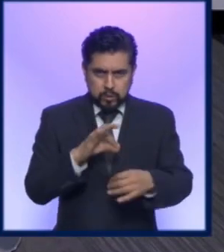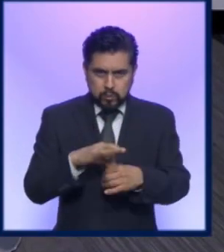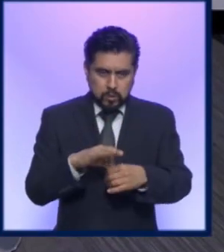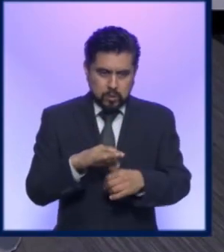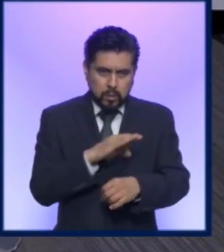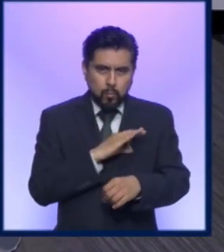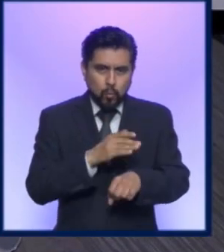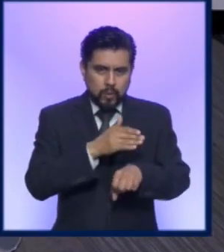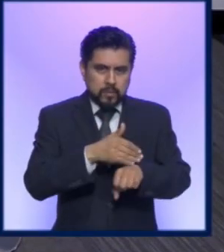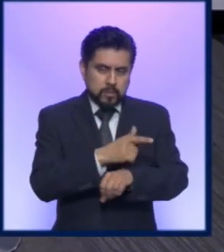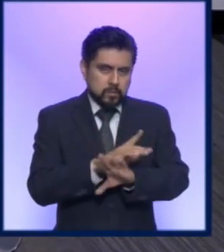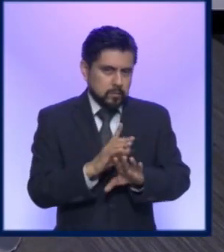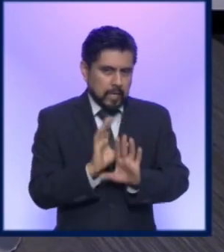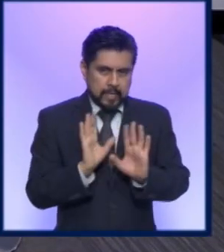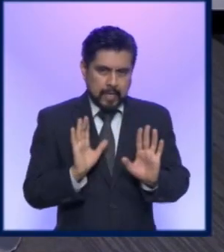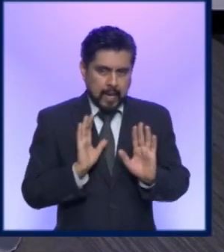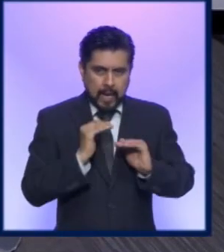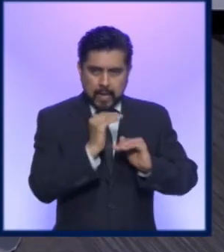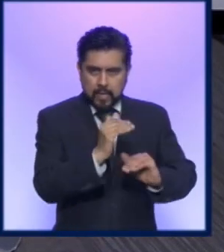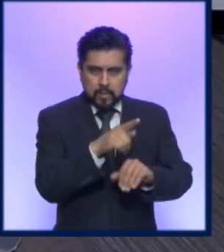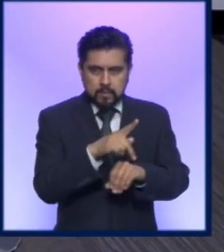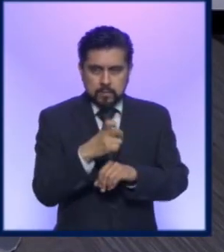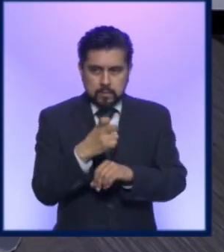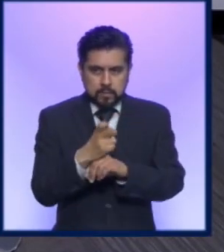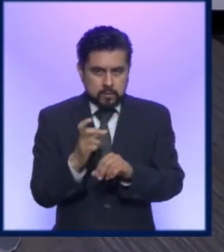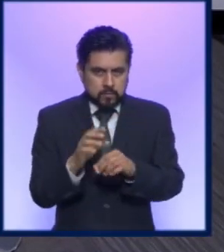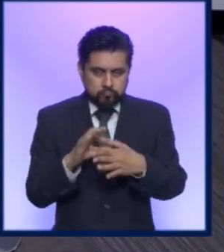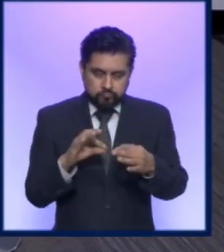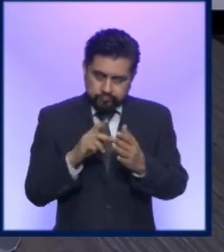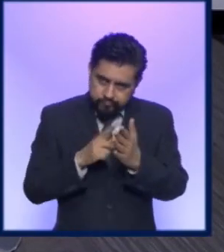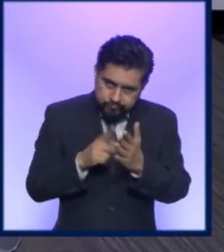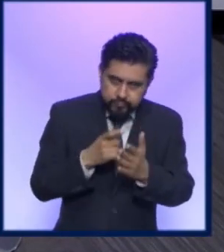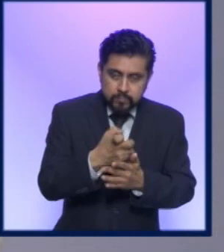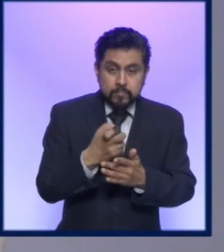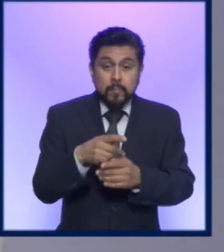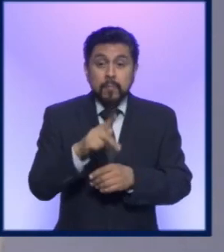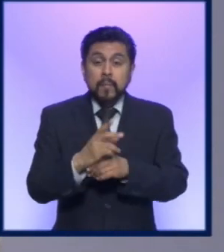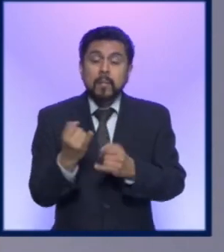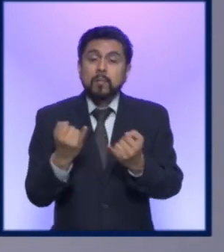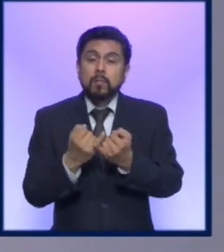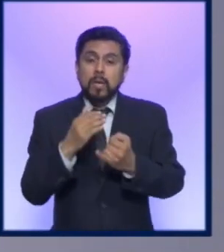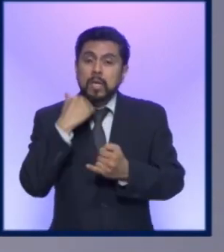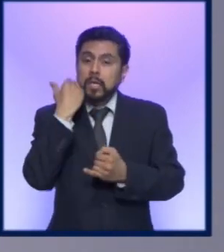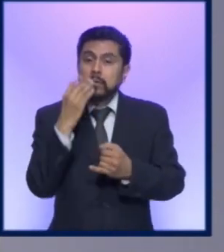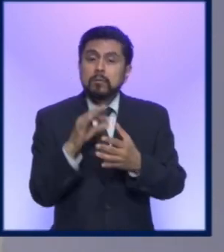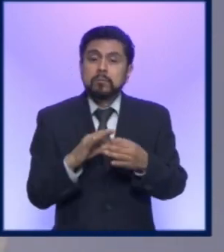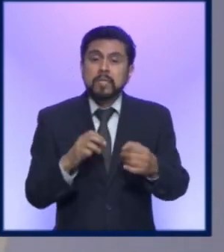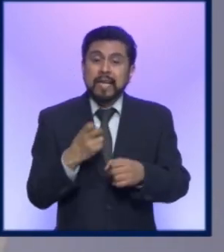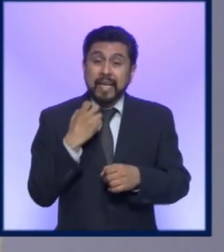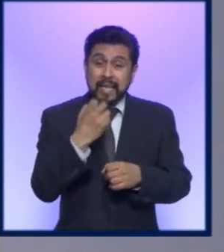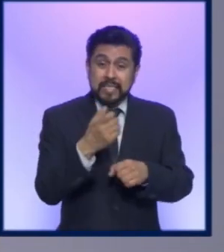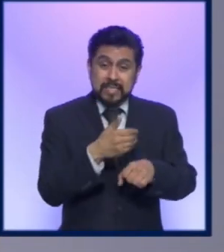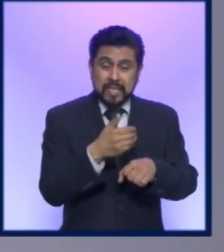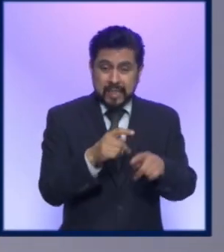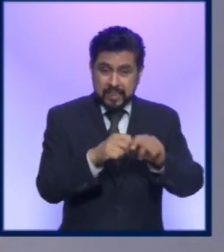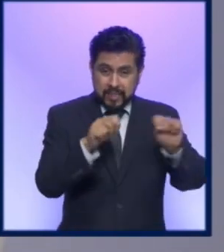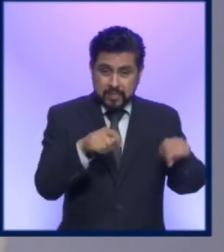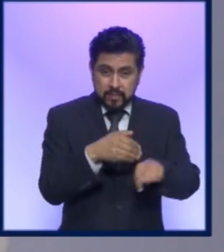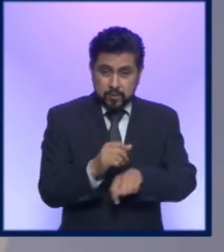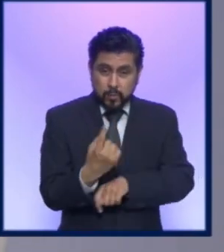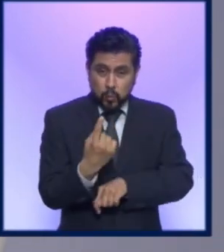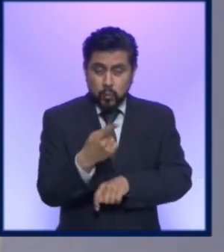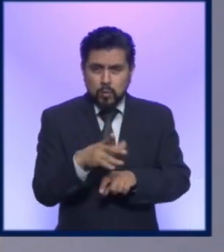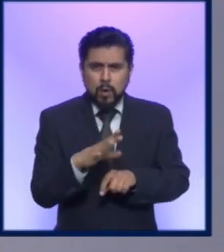electoral en el cual están contendiendo insisto en este tema pero también quisiera decir que es un una esta tesis de